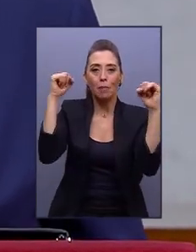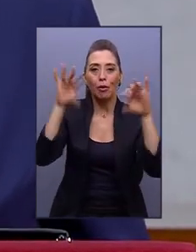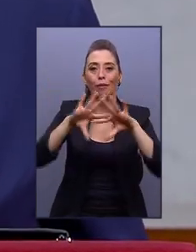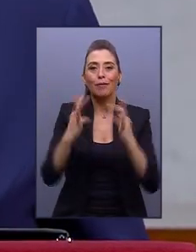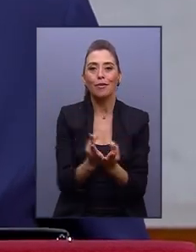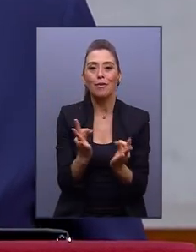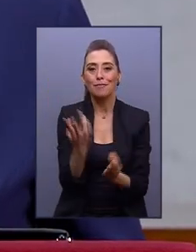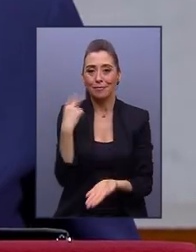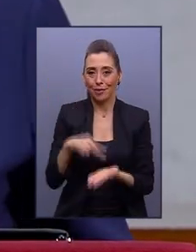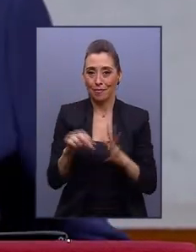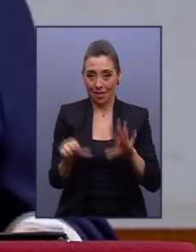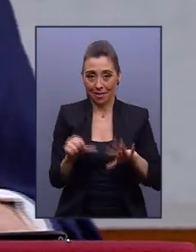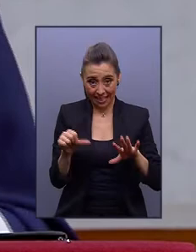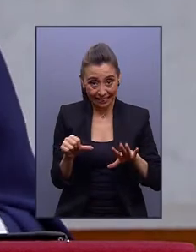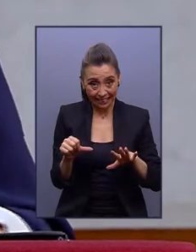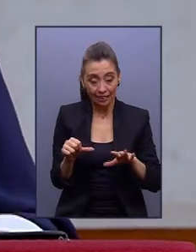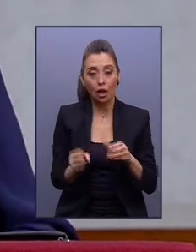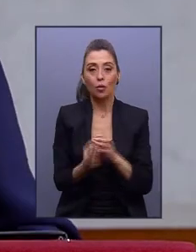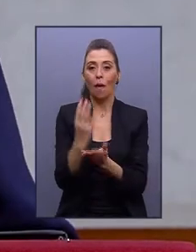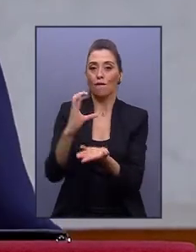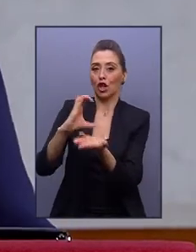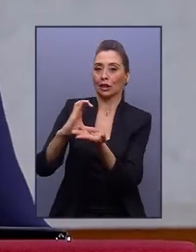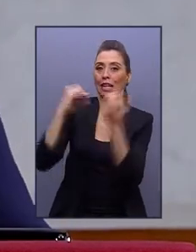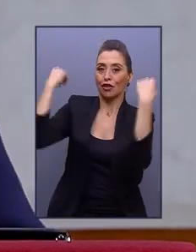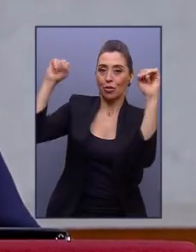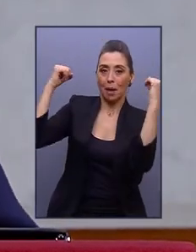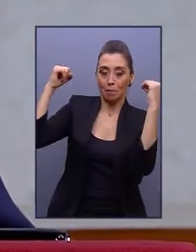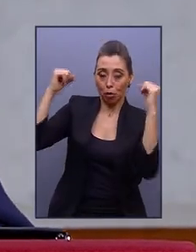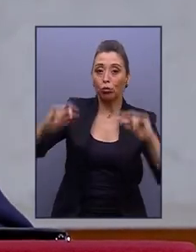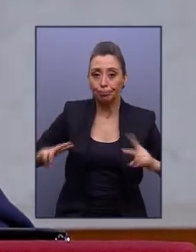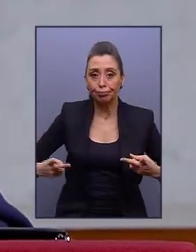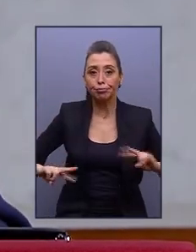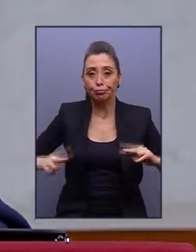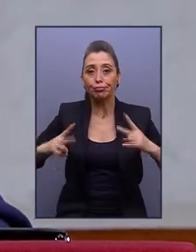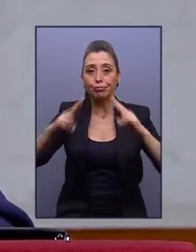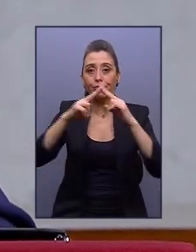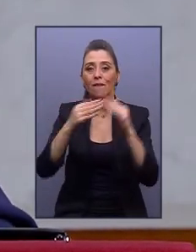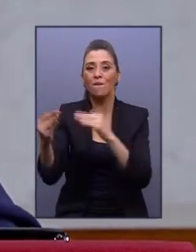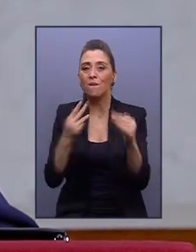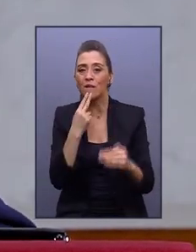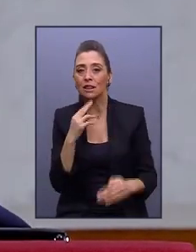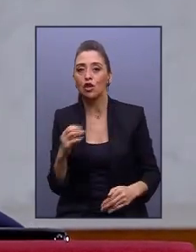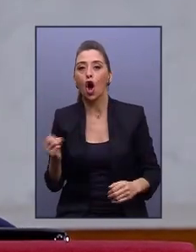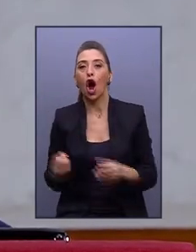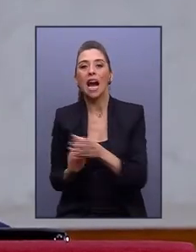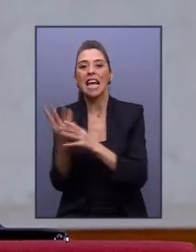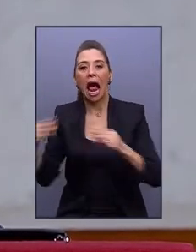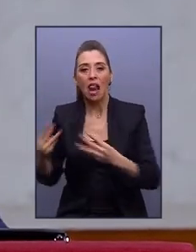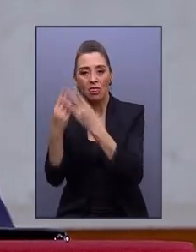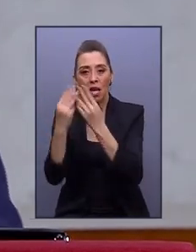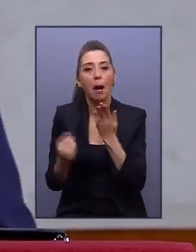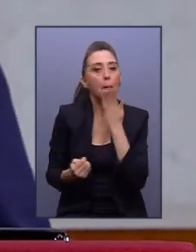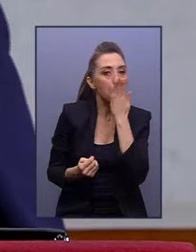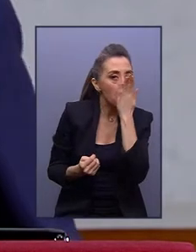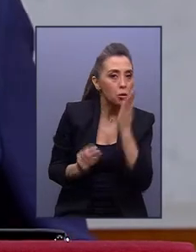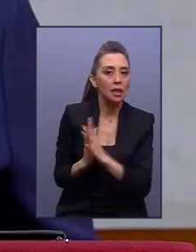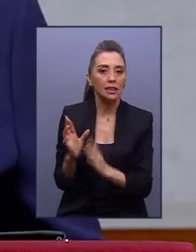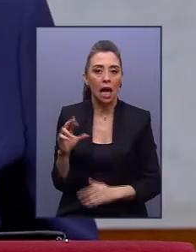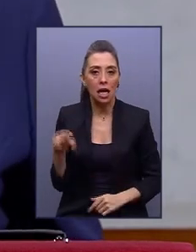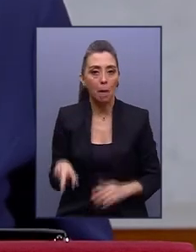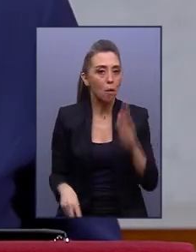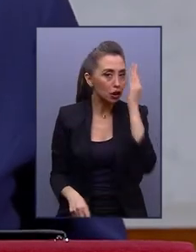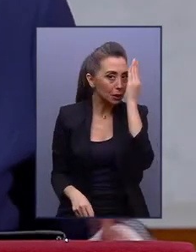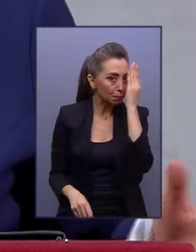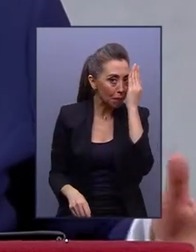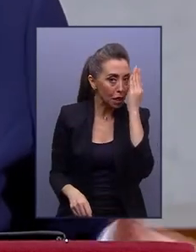año 2016. Con nuevos centros deportivos integrales que se están construyendo para los vecinos de Caldera, Punta Arena, San Ramón y Lo